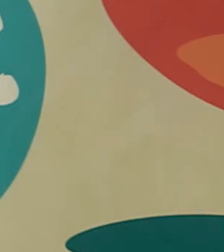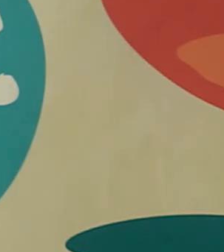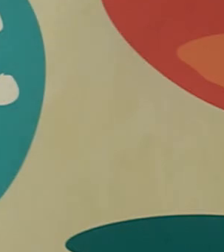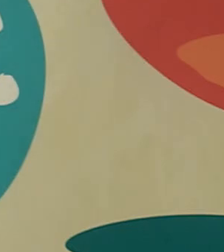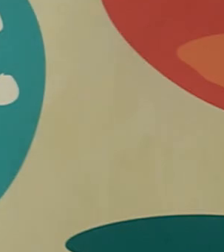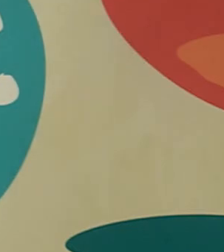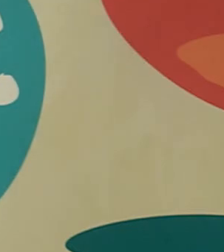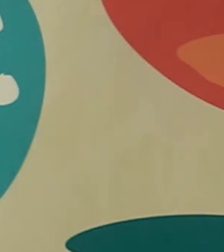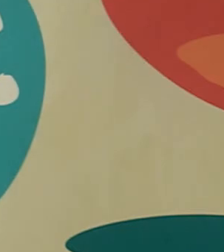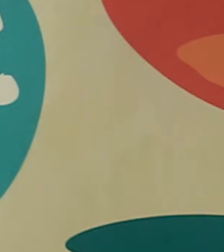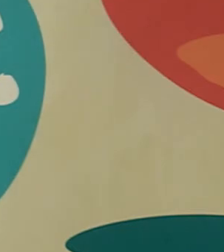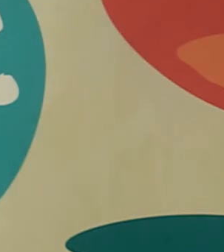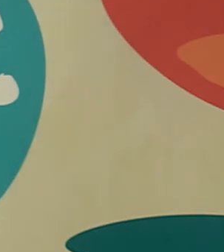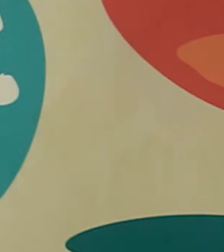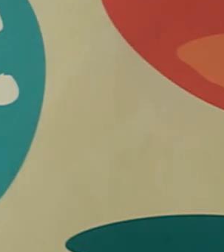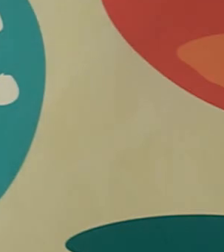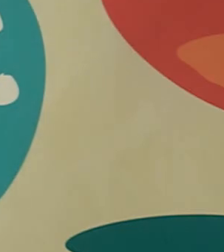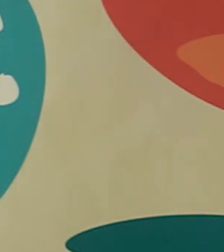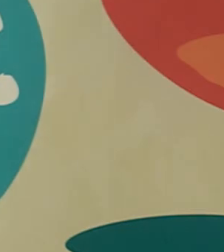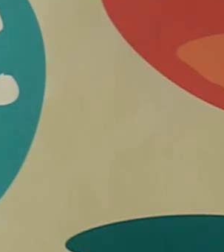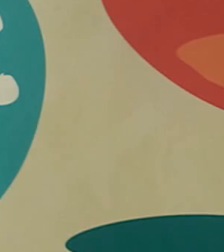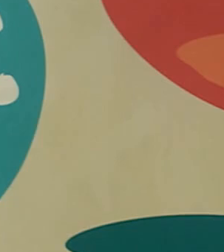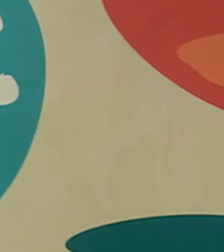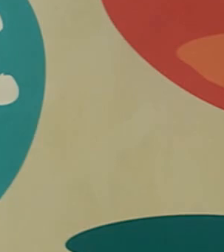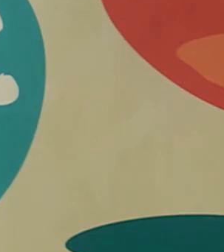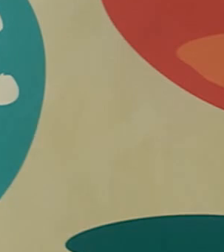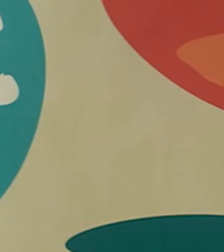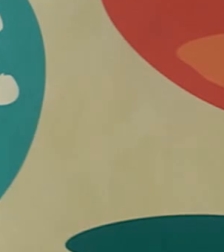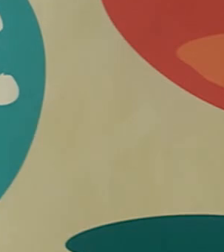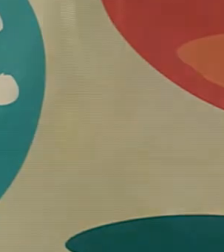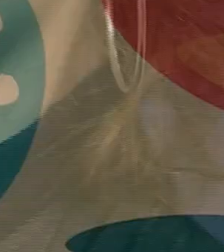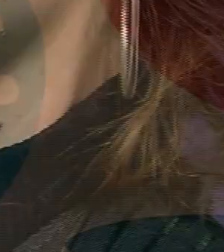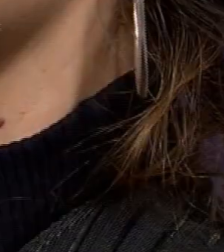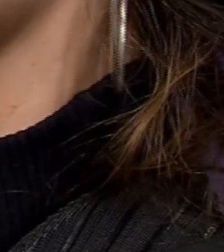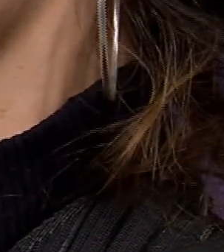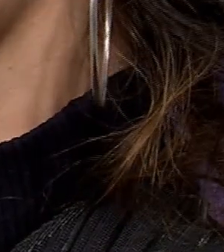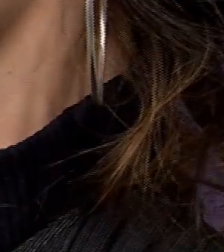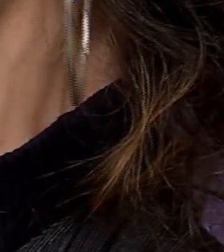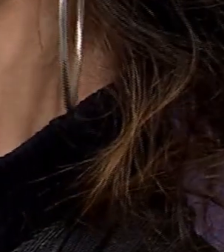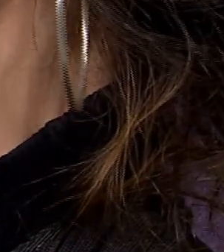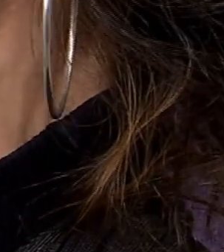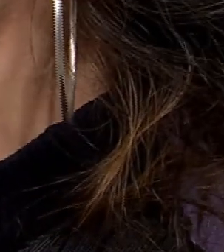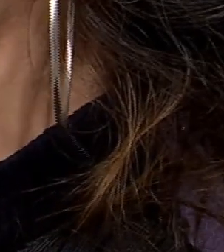te busco en todos los soles, los